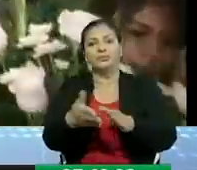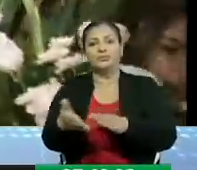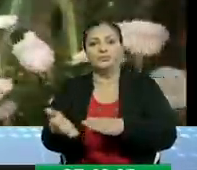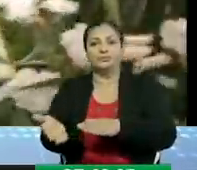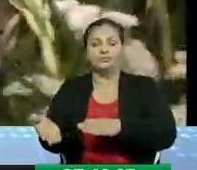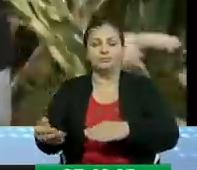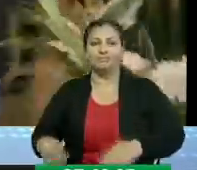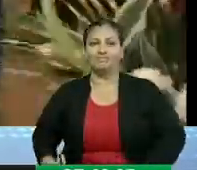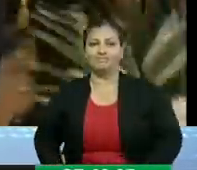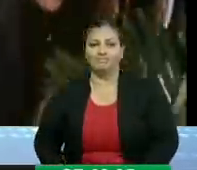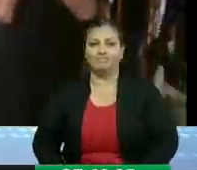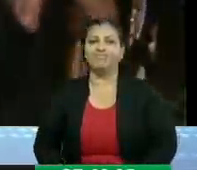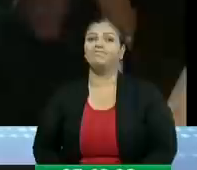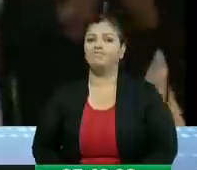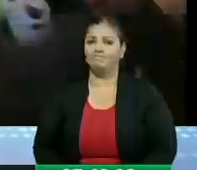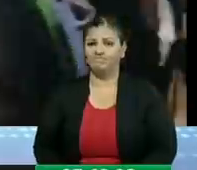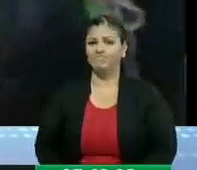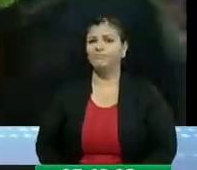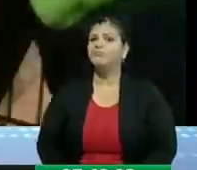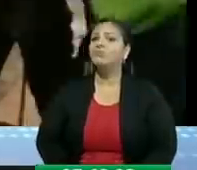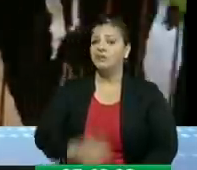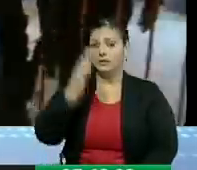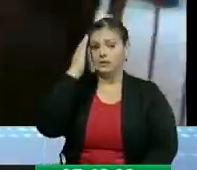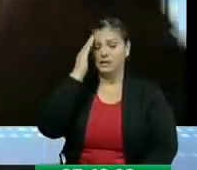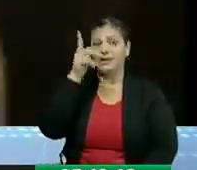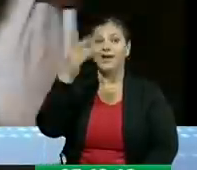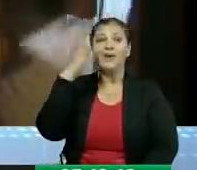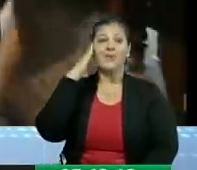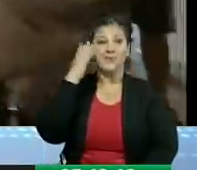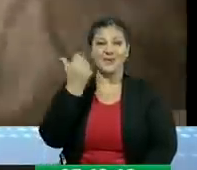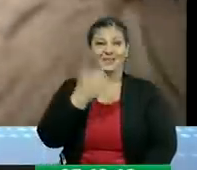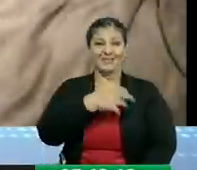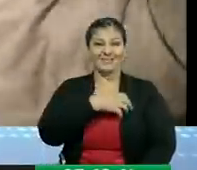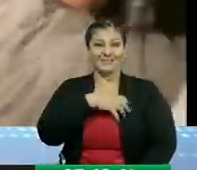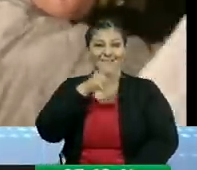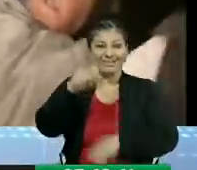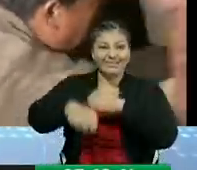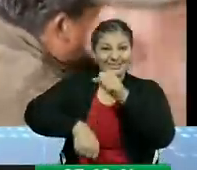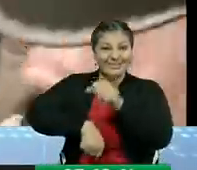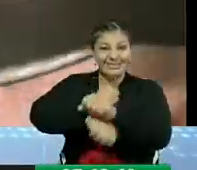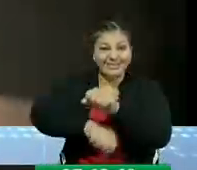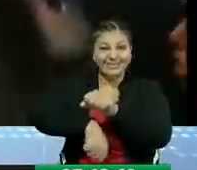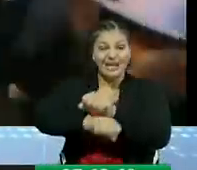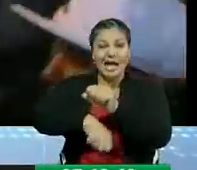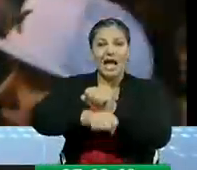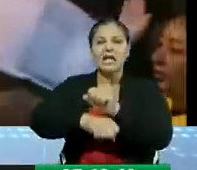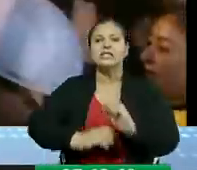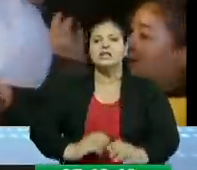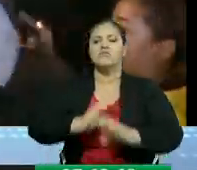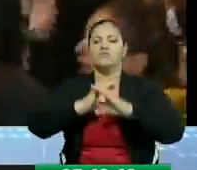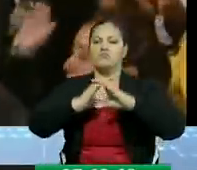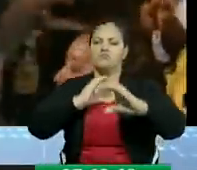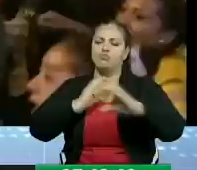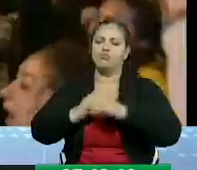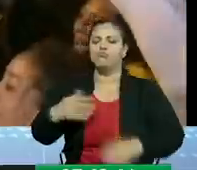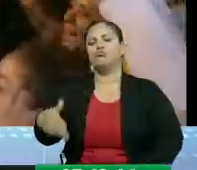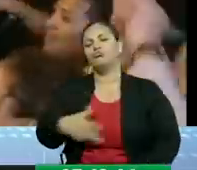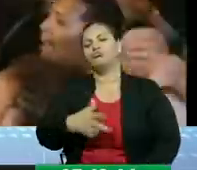ciudad de Cuenca para alentar a su equipo, desgraciadamente por la negligencia de un